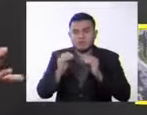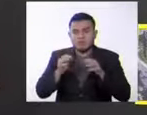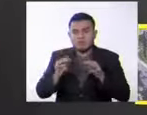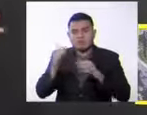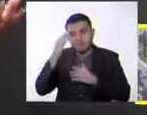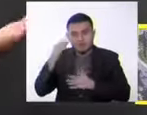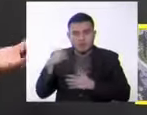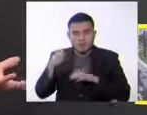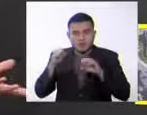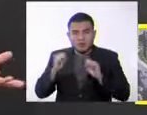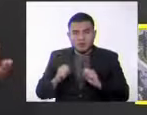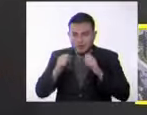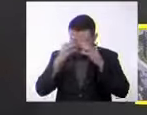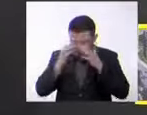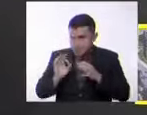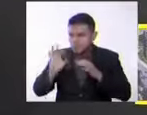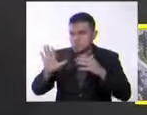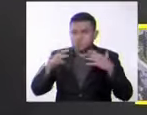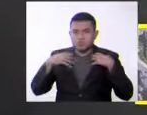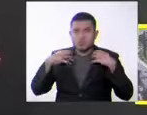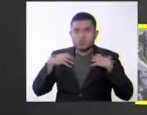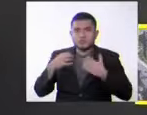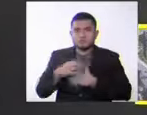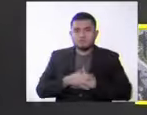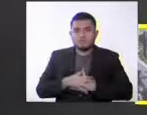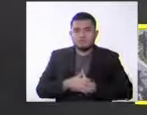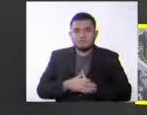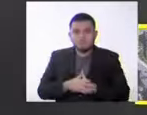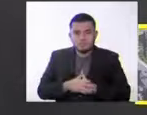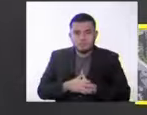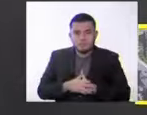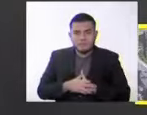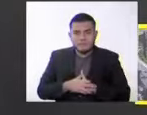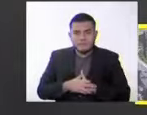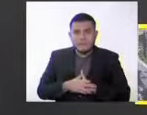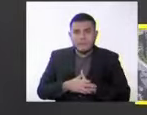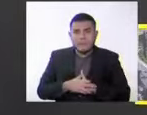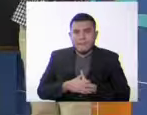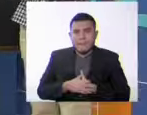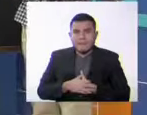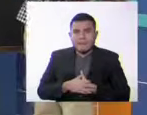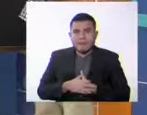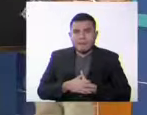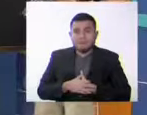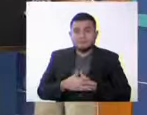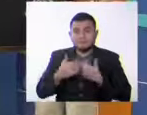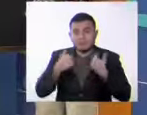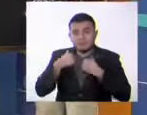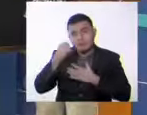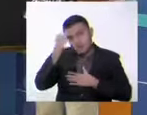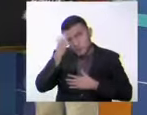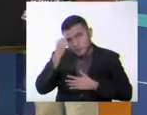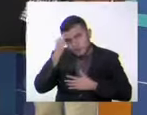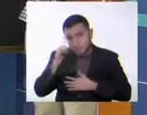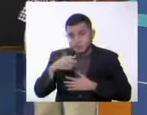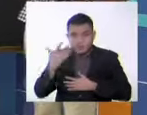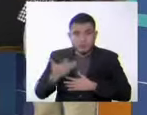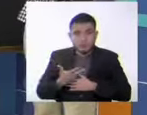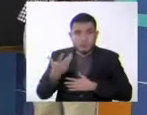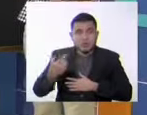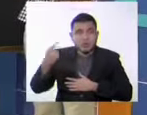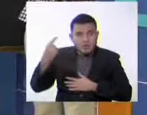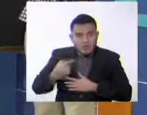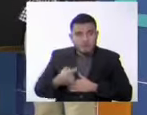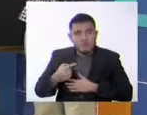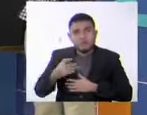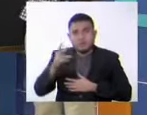mujeres puedan decidir sobre sus vidas, ¿no? Eso también es un elemento importante. Hay que aprender de que debemos escuchar, debemos